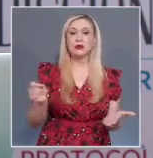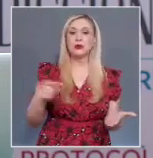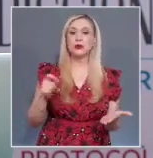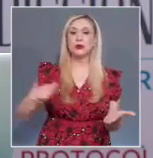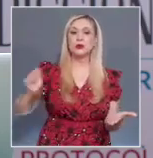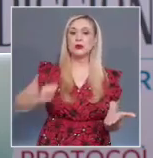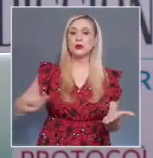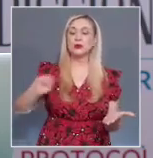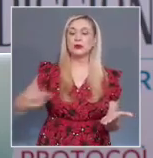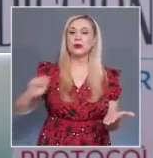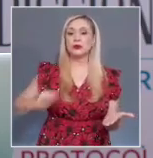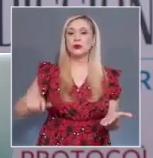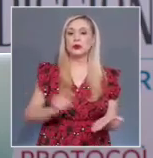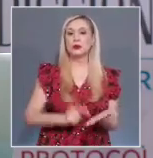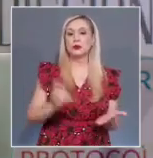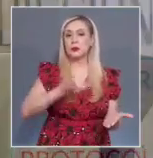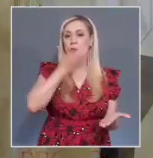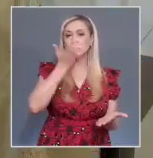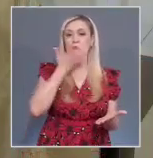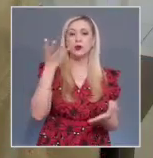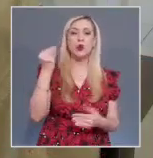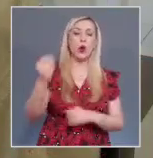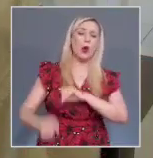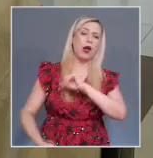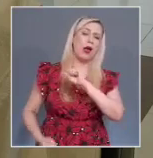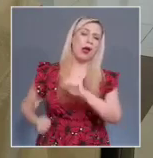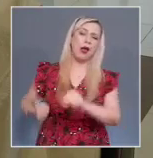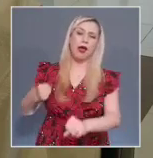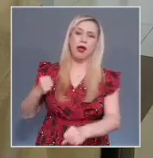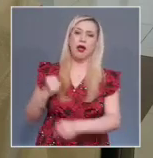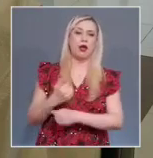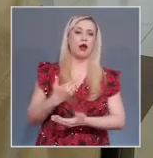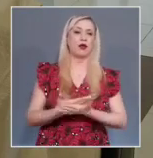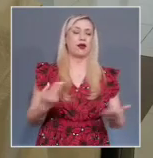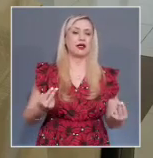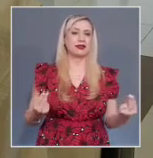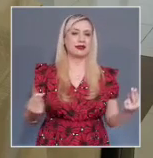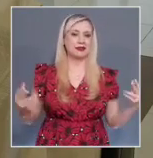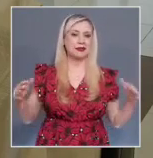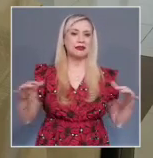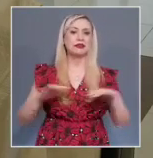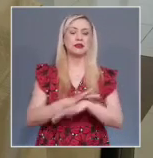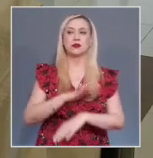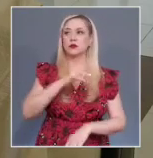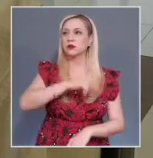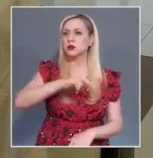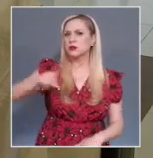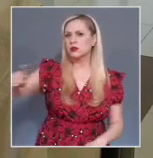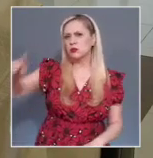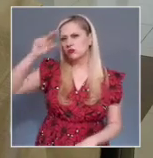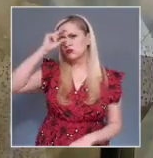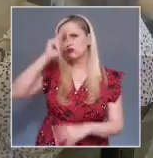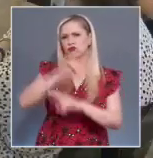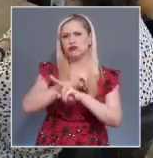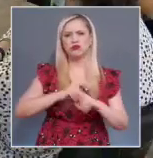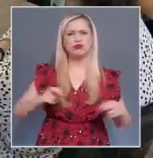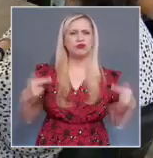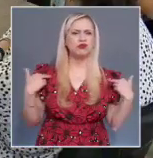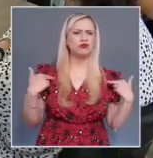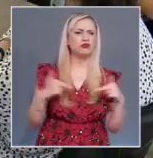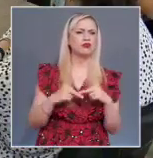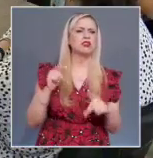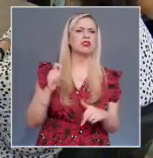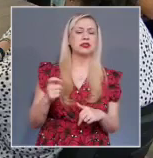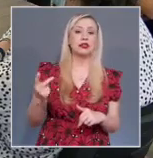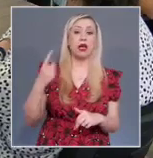que durante muchos años han prevalecido. De acuerdo con académicos, ejemplos de lo anterior es la aplicación de la inteligencia